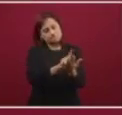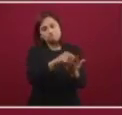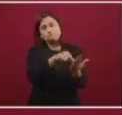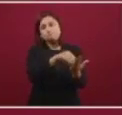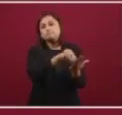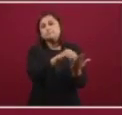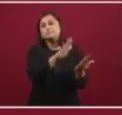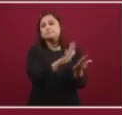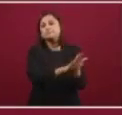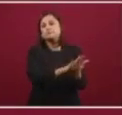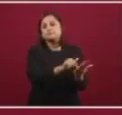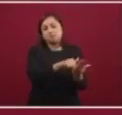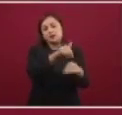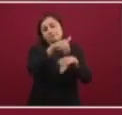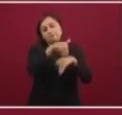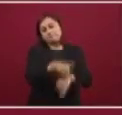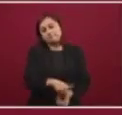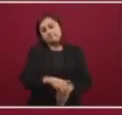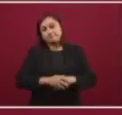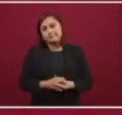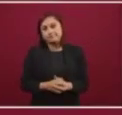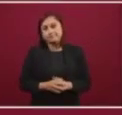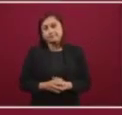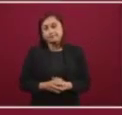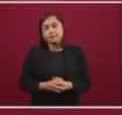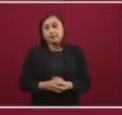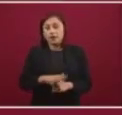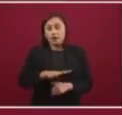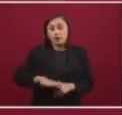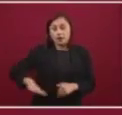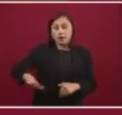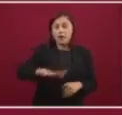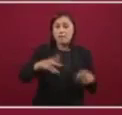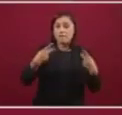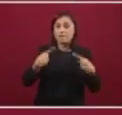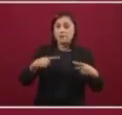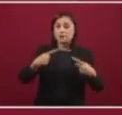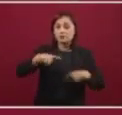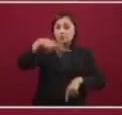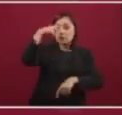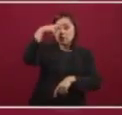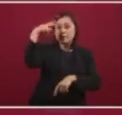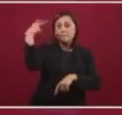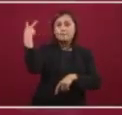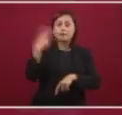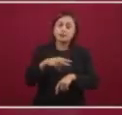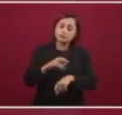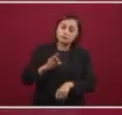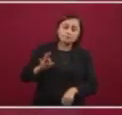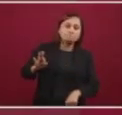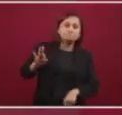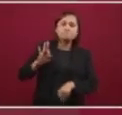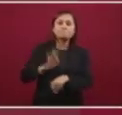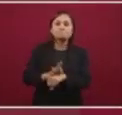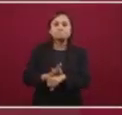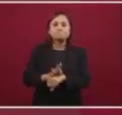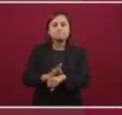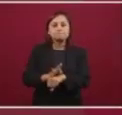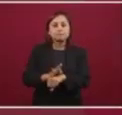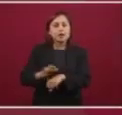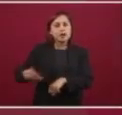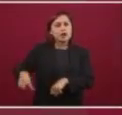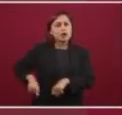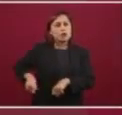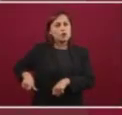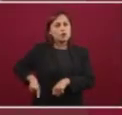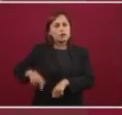Lo que establece la ley. Y la defensa de los mexicanos ante cualquier circunstancia. El gobierno está obligado a defender a